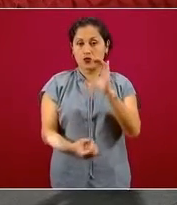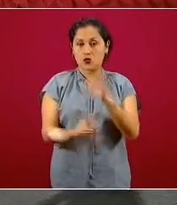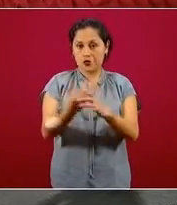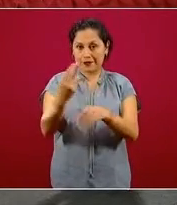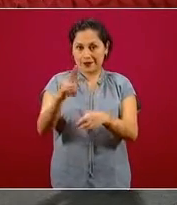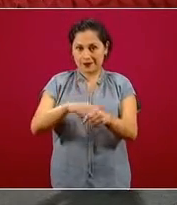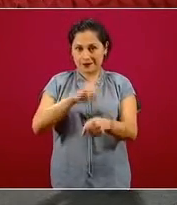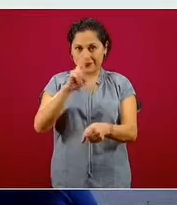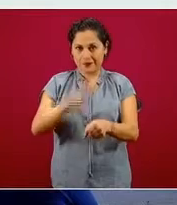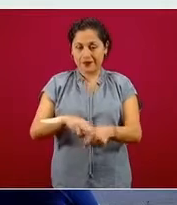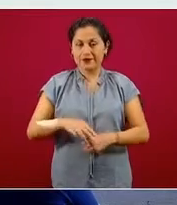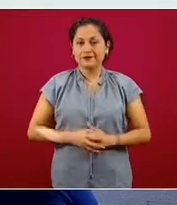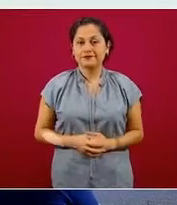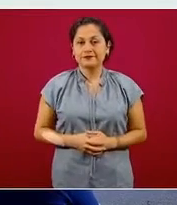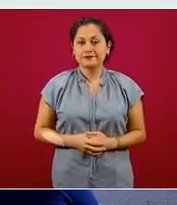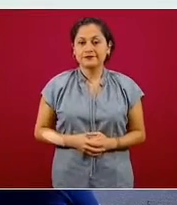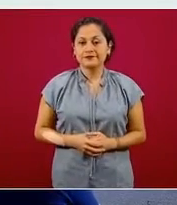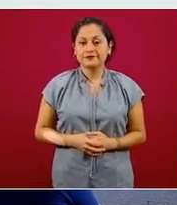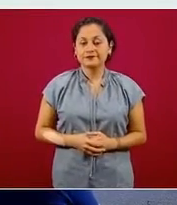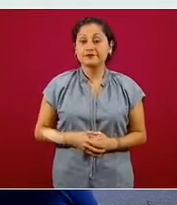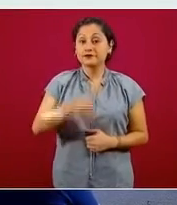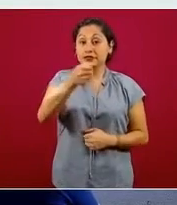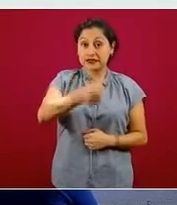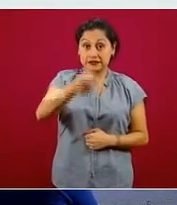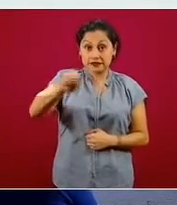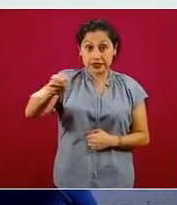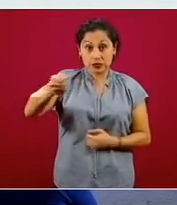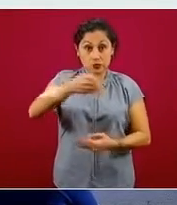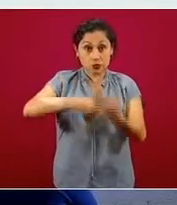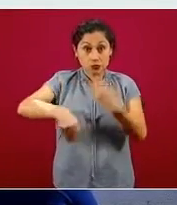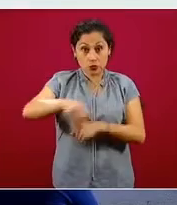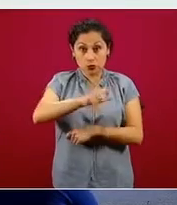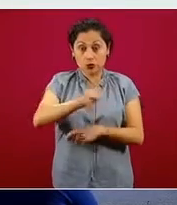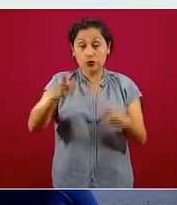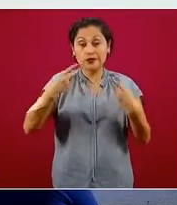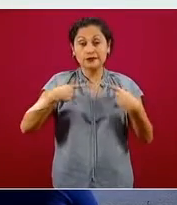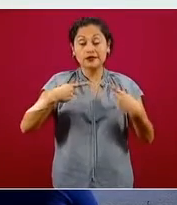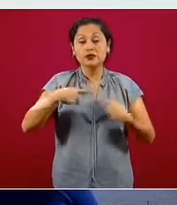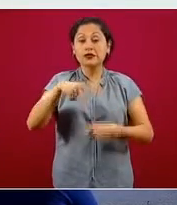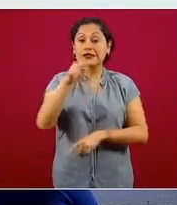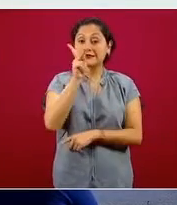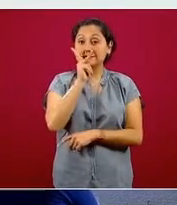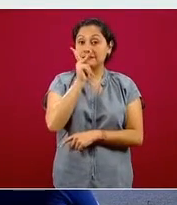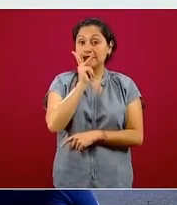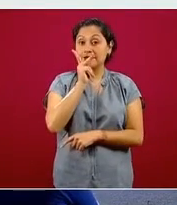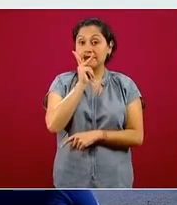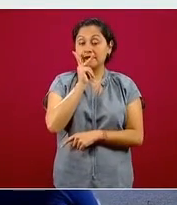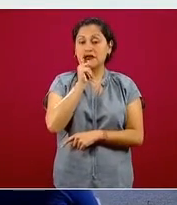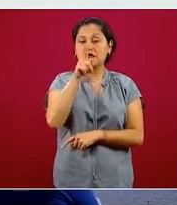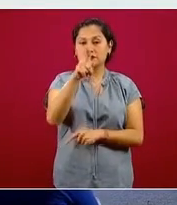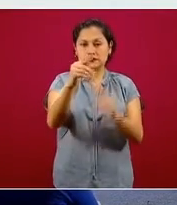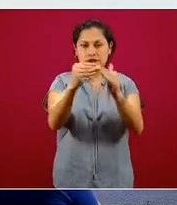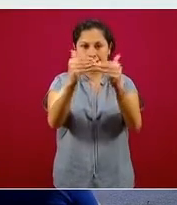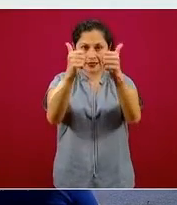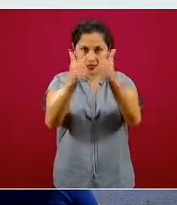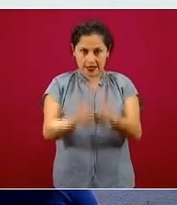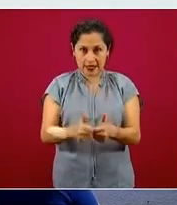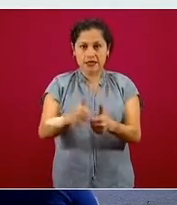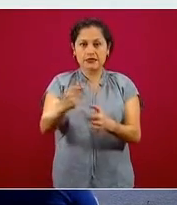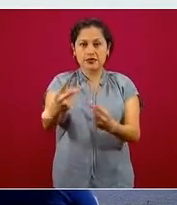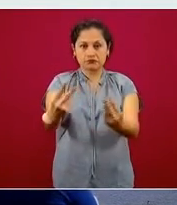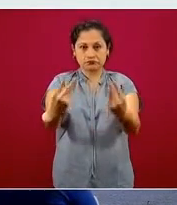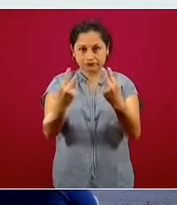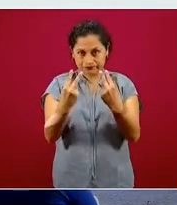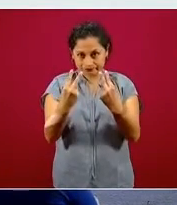Un saludo también a todos los padres en sus respectivos domicilios que nos están viendo, que sabemos que el día de hoy